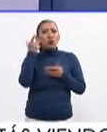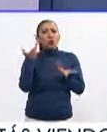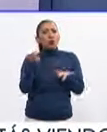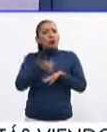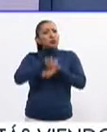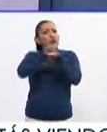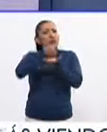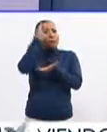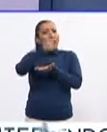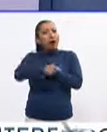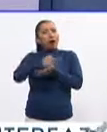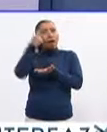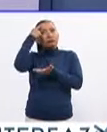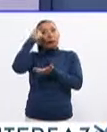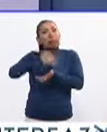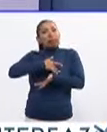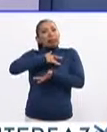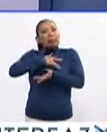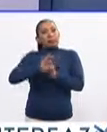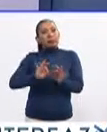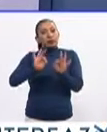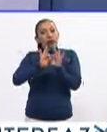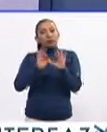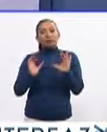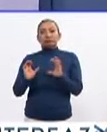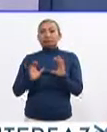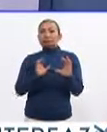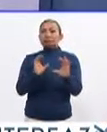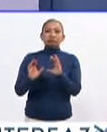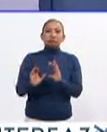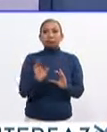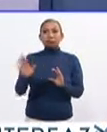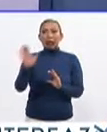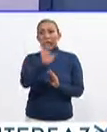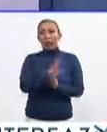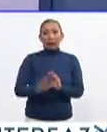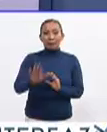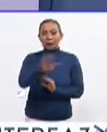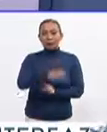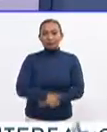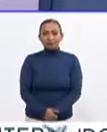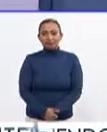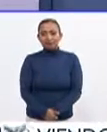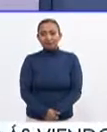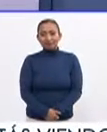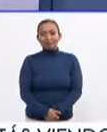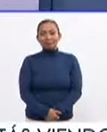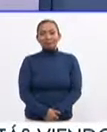hace conciencia sobre algo tan importante en nuestros días como es el cuidado del medio ambiente.